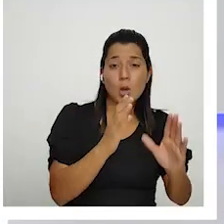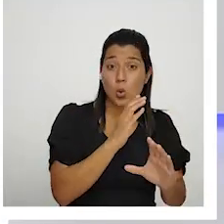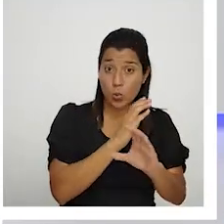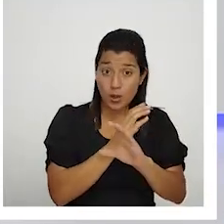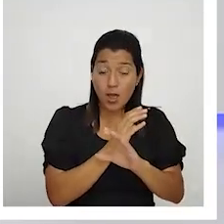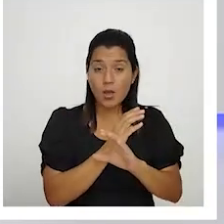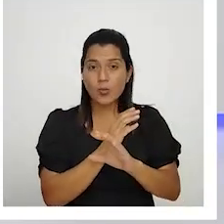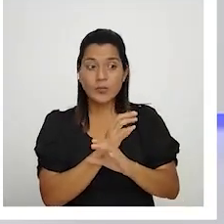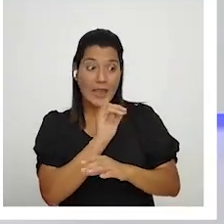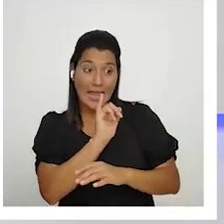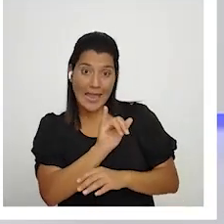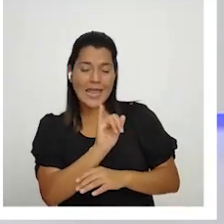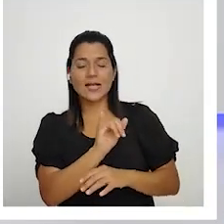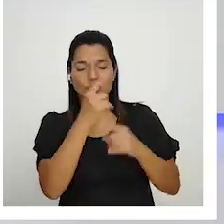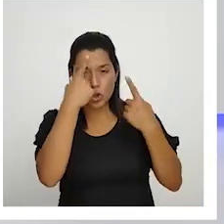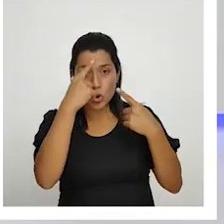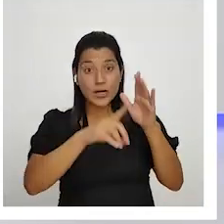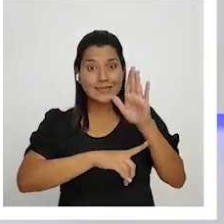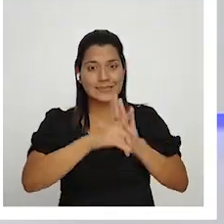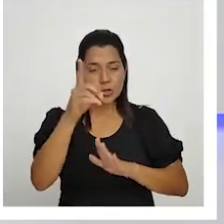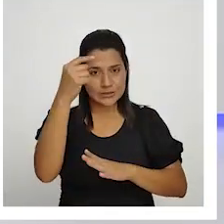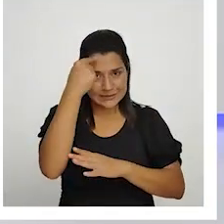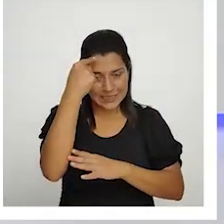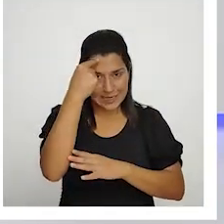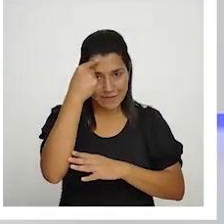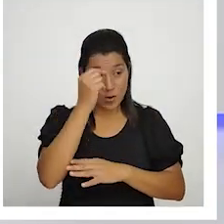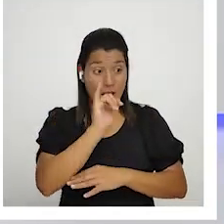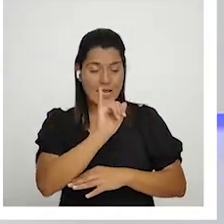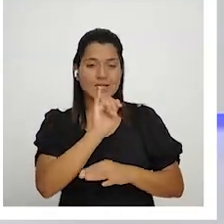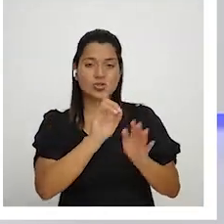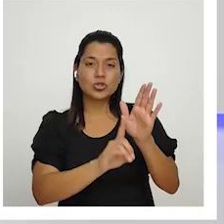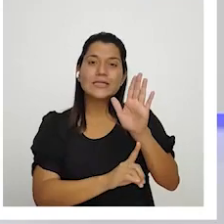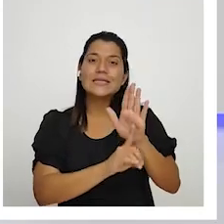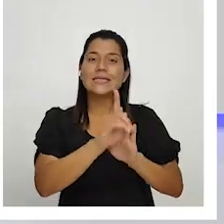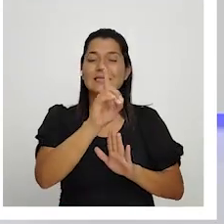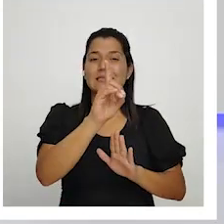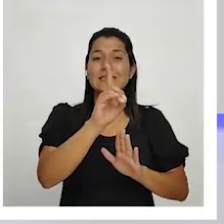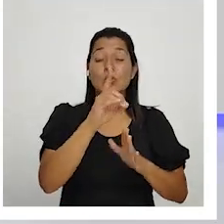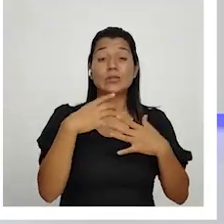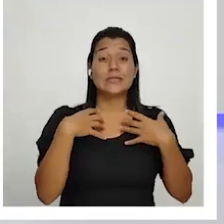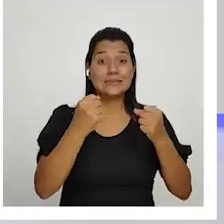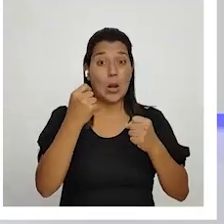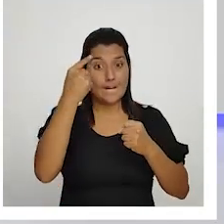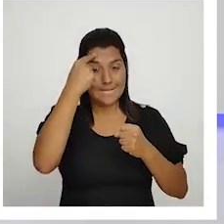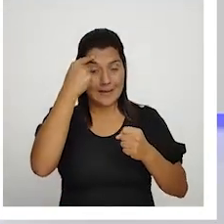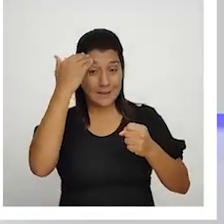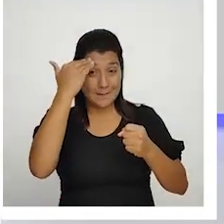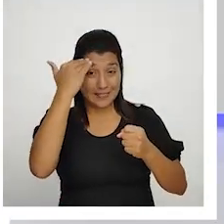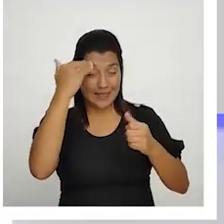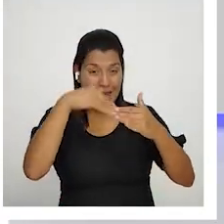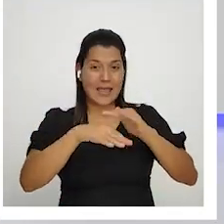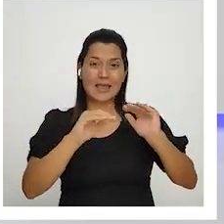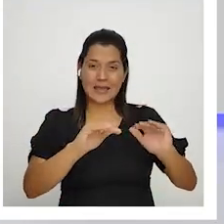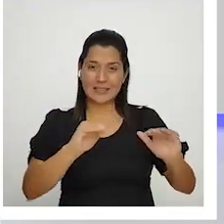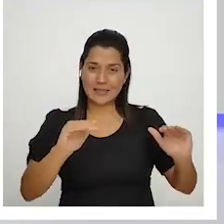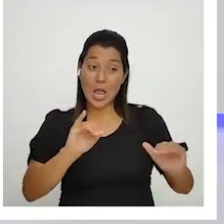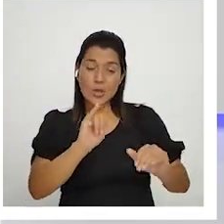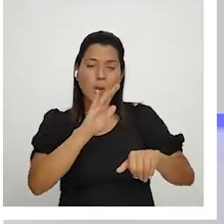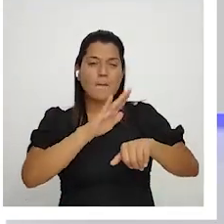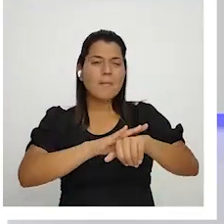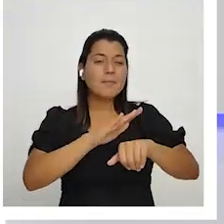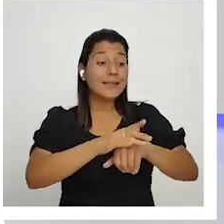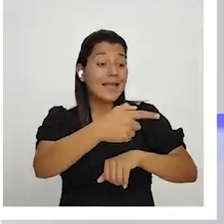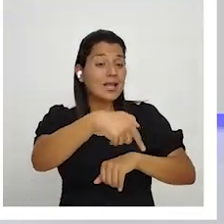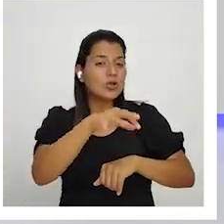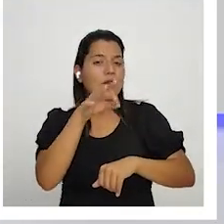cerebros, ¿verdad? Eso es lo que construye la salud mental de los niños, eso es lo que hace que más adelante puedan terminar la escuela, se involucren menos